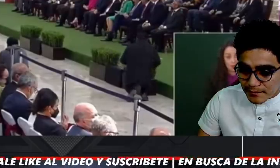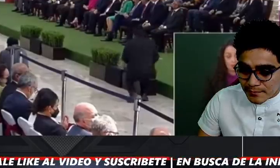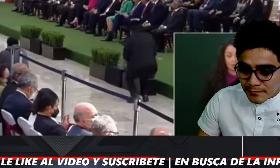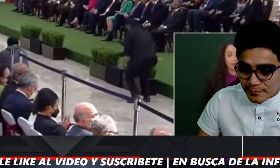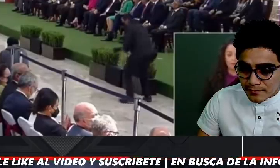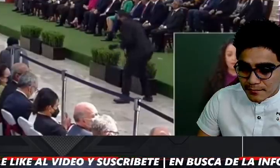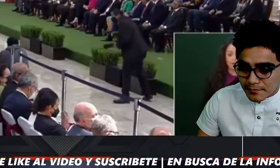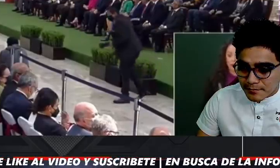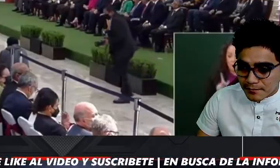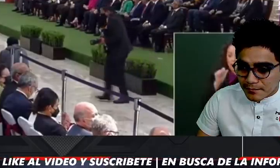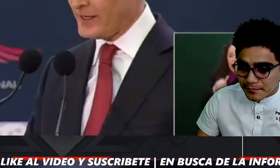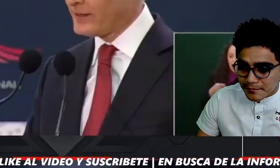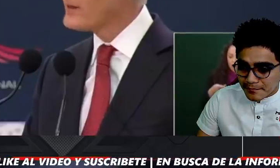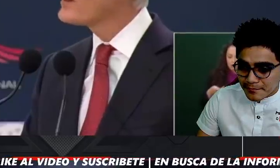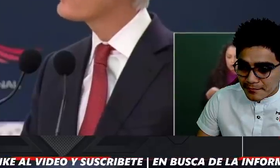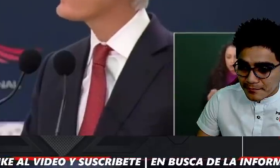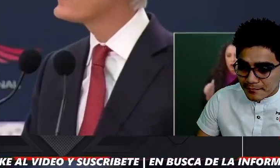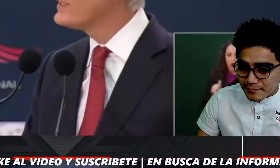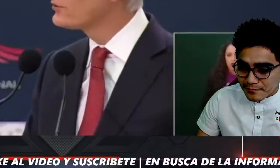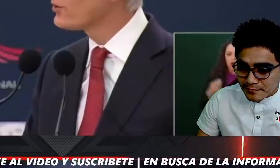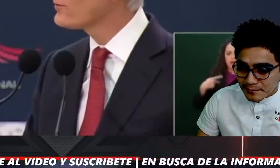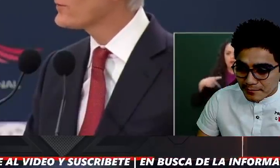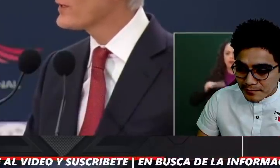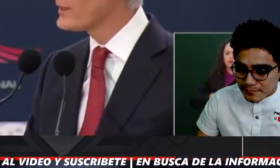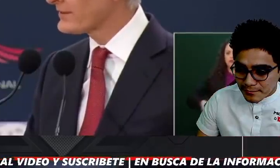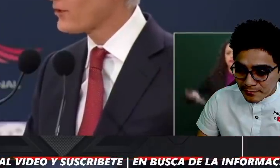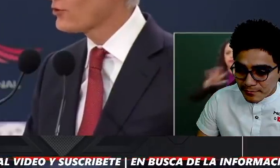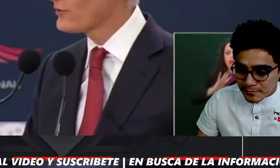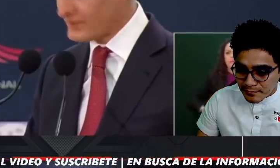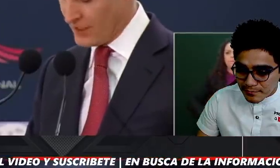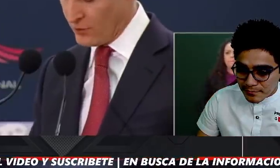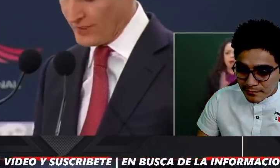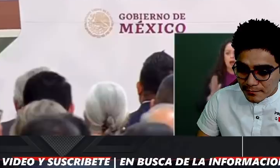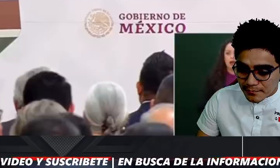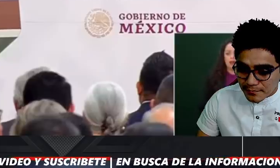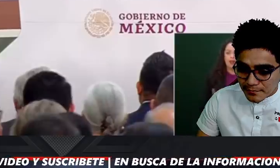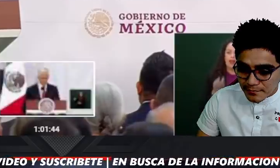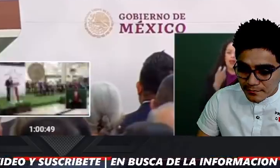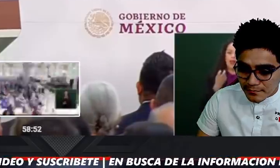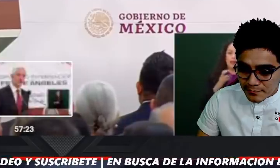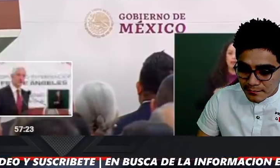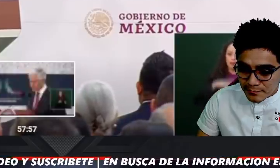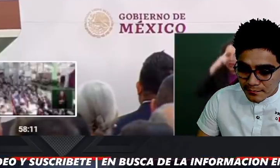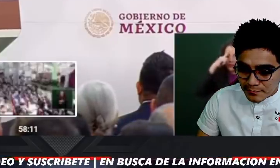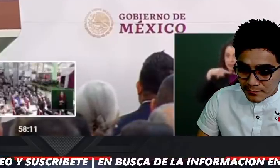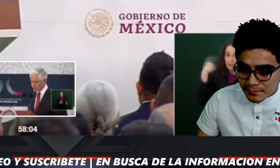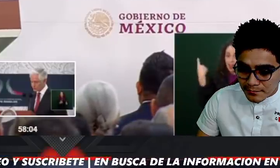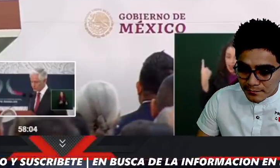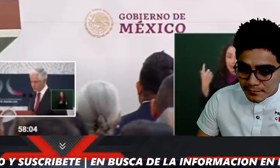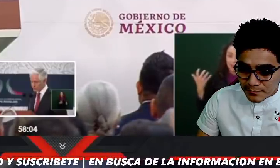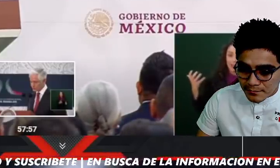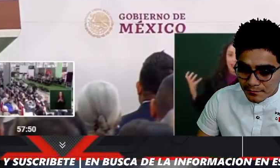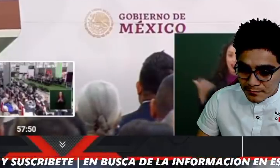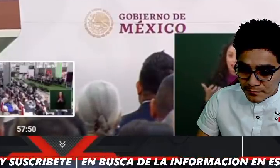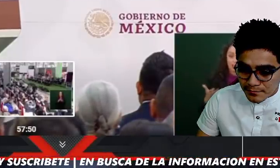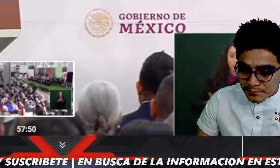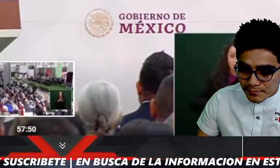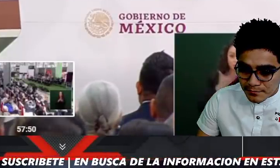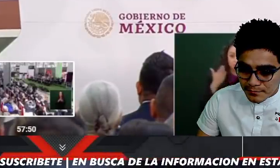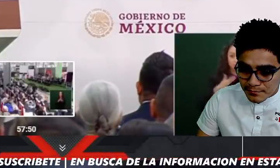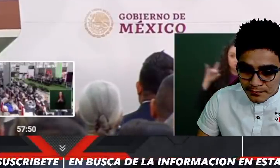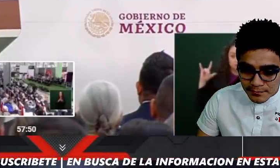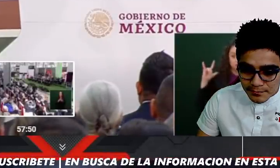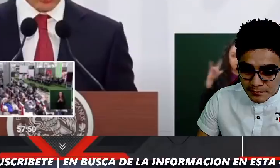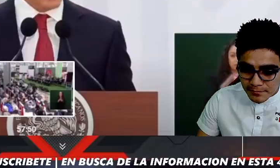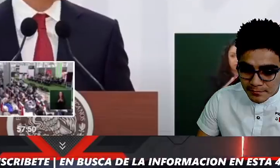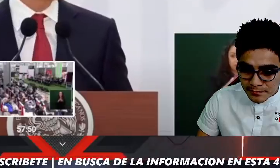planeación y participación ciudadana facilitó el desarrollo de esta obra. para garantizar la